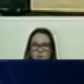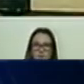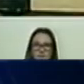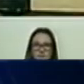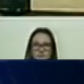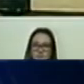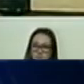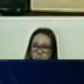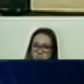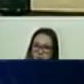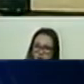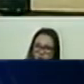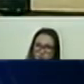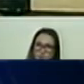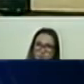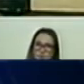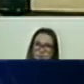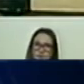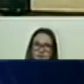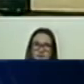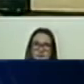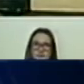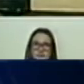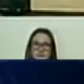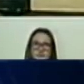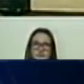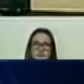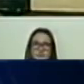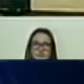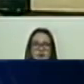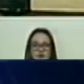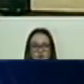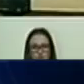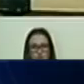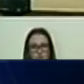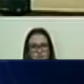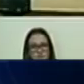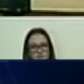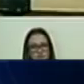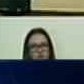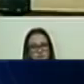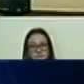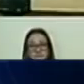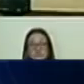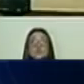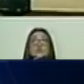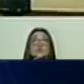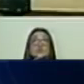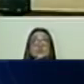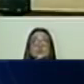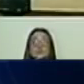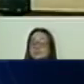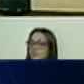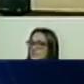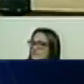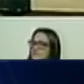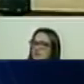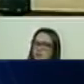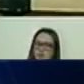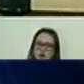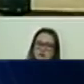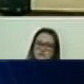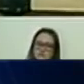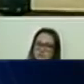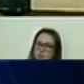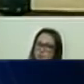los valores de los venezolanos. Y a los venezolanos les digo, levanten la frente y defiendan donde estén en cualquier lugar del mundo